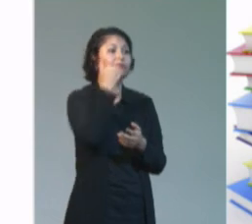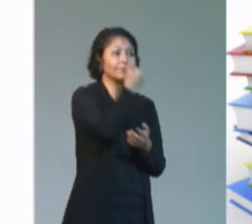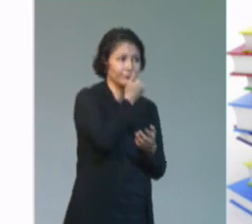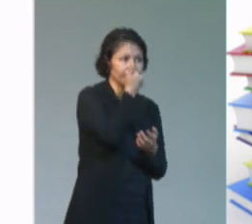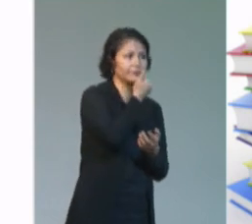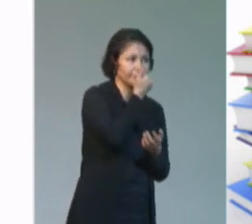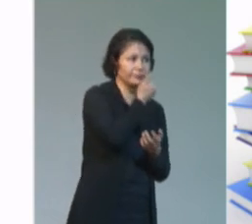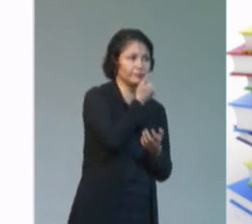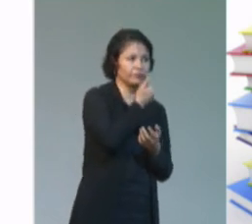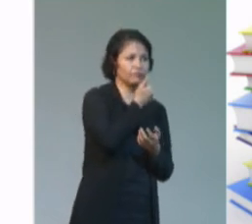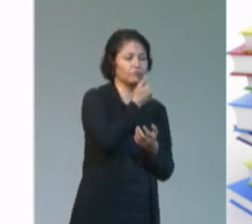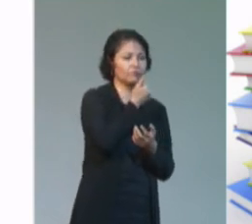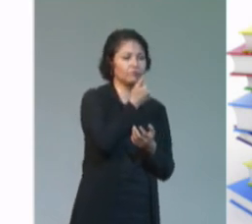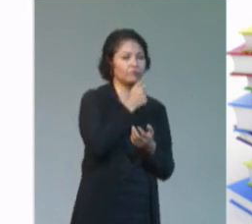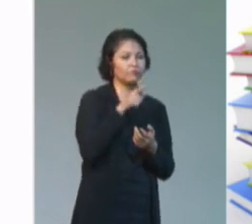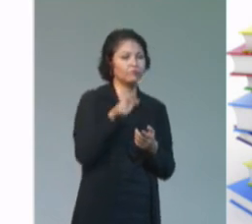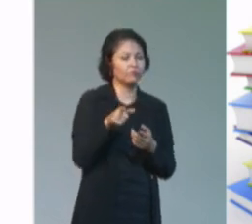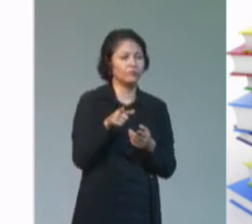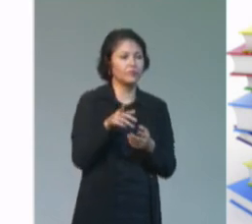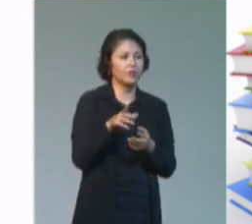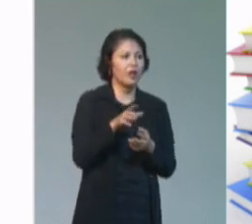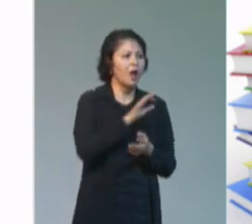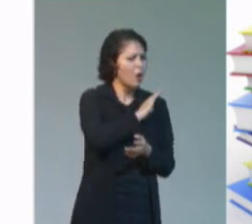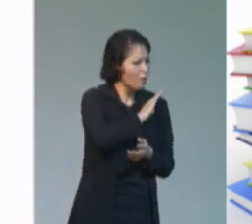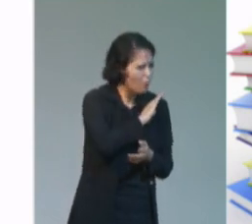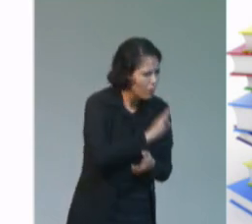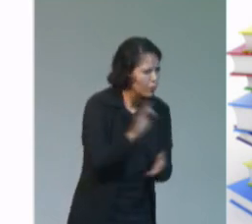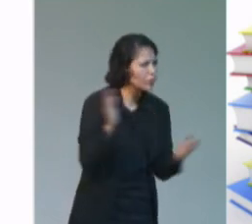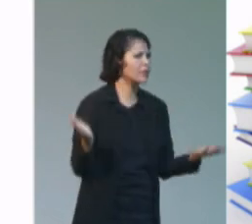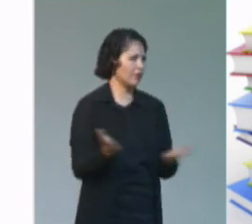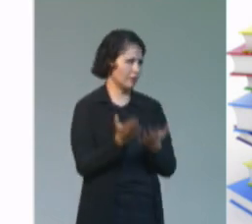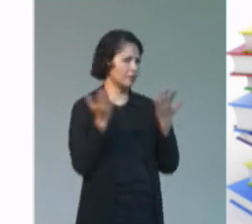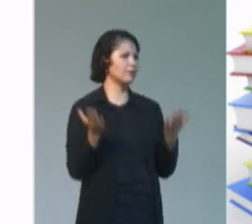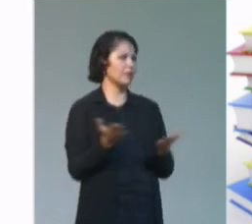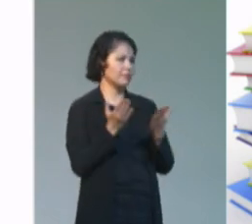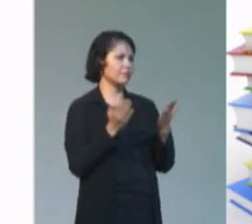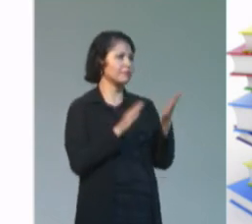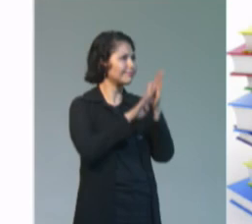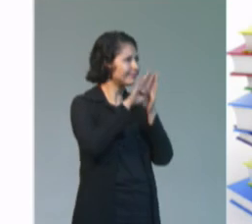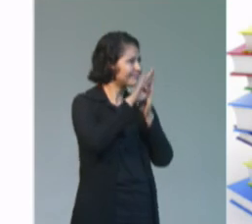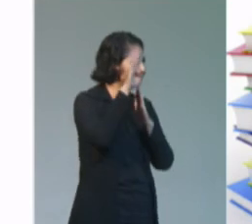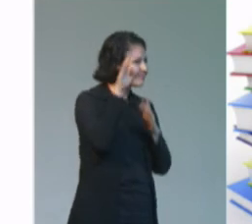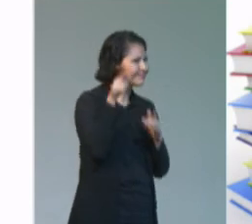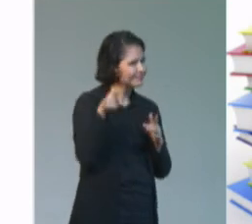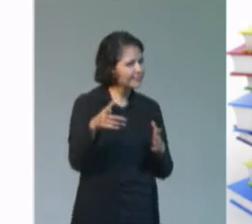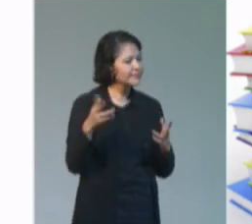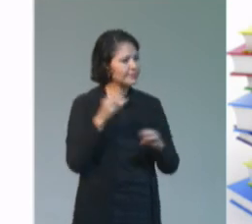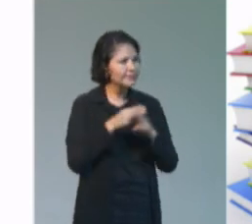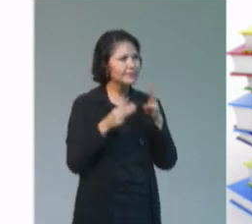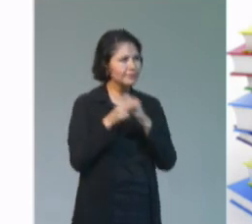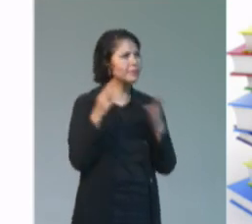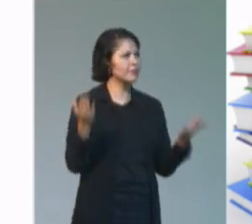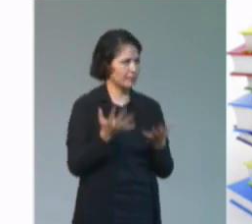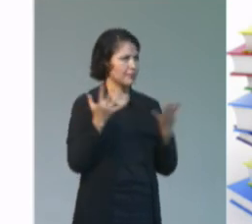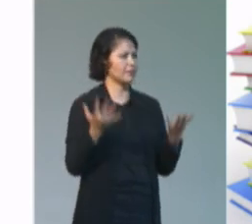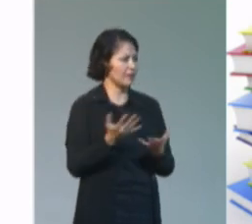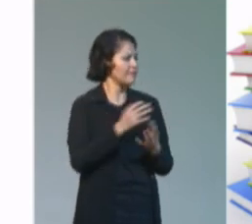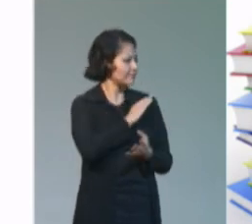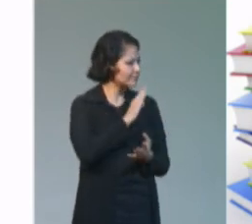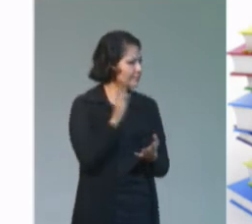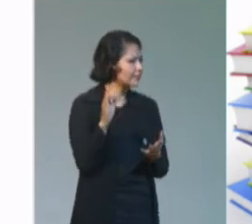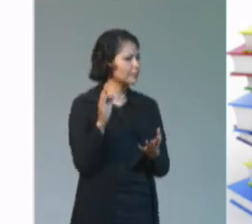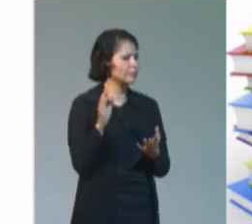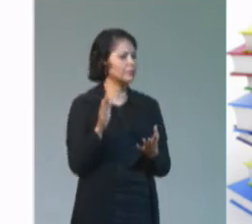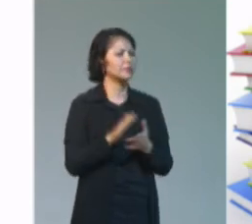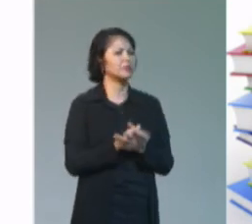tiene que ser un productor pasivo sino que tiene que empezar se ha convertir en un pro consumidor de información en un pro